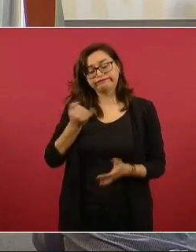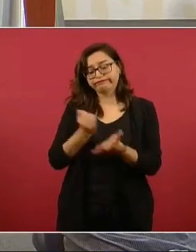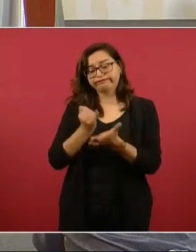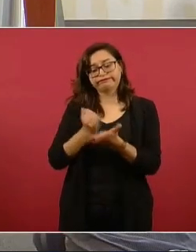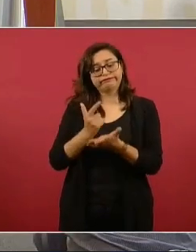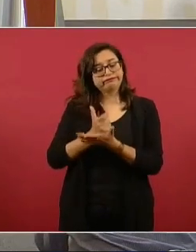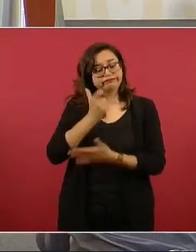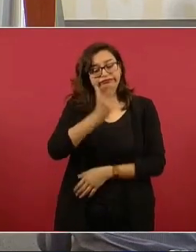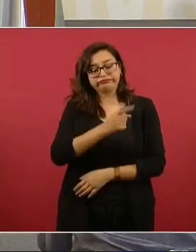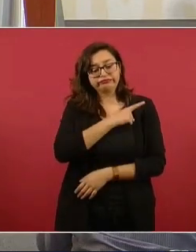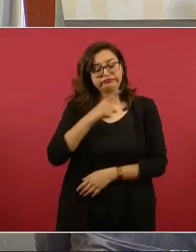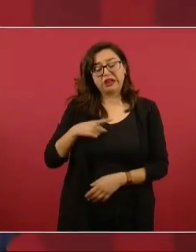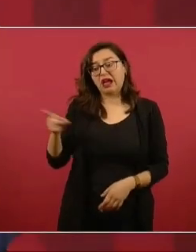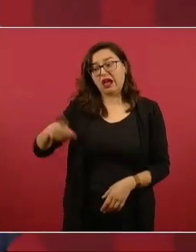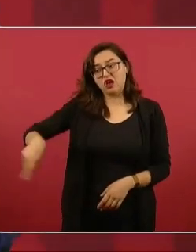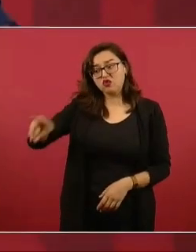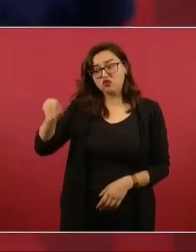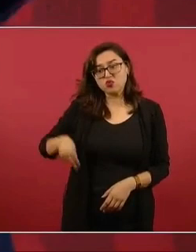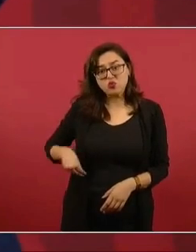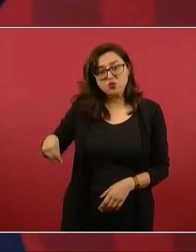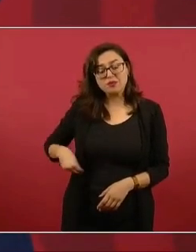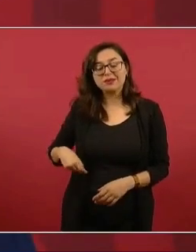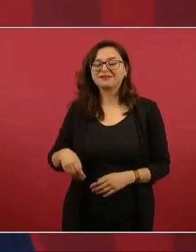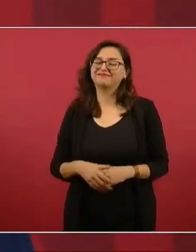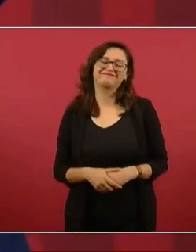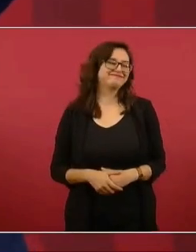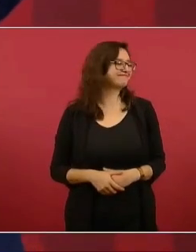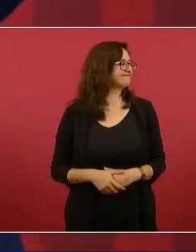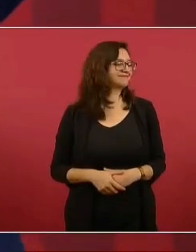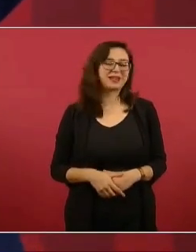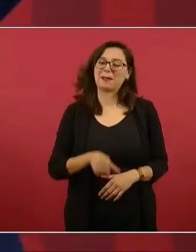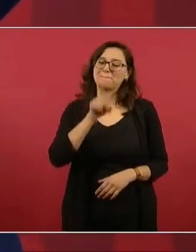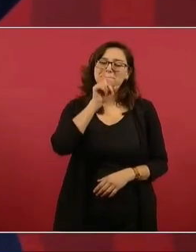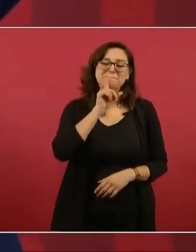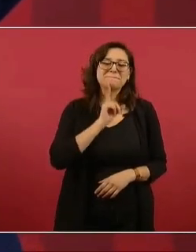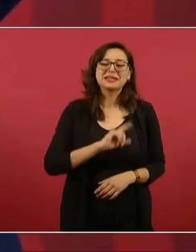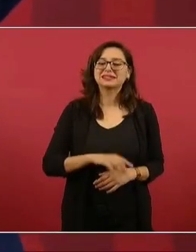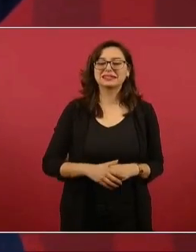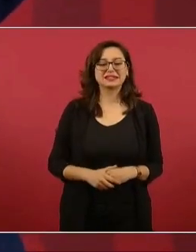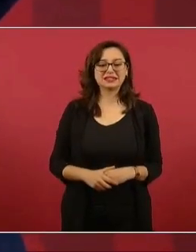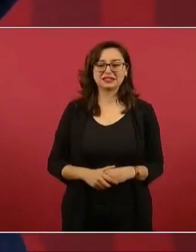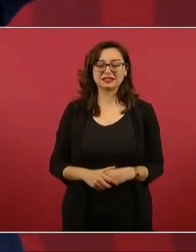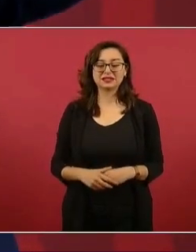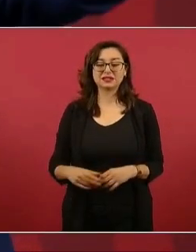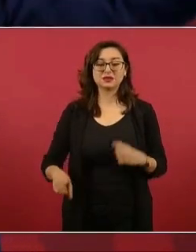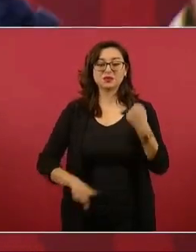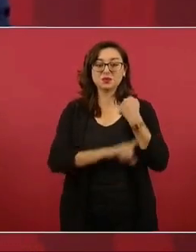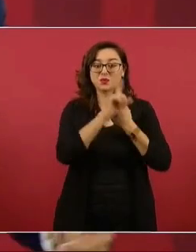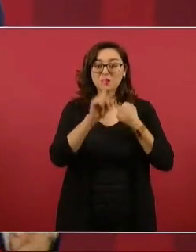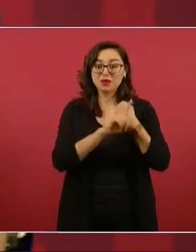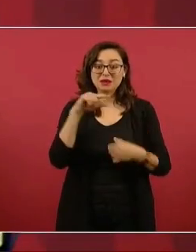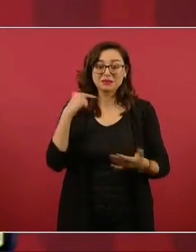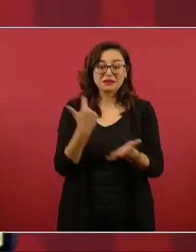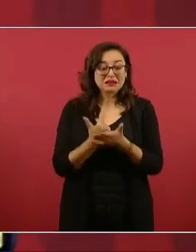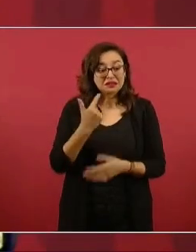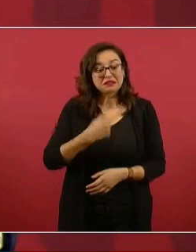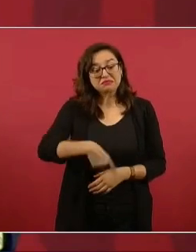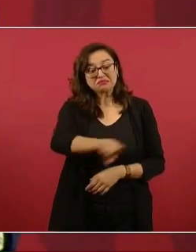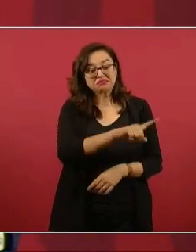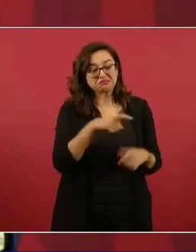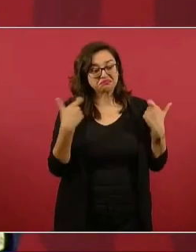México. No, el problema era que los que más tienen